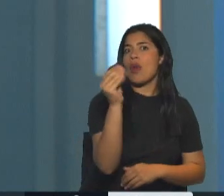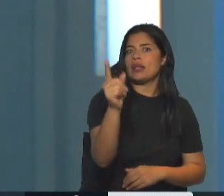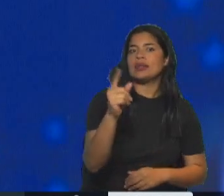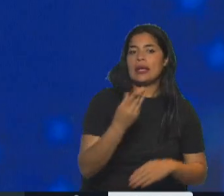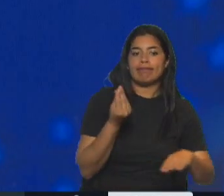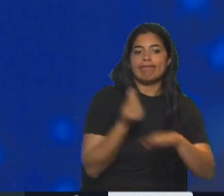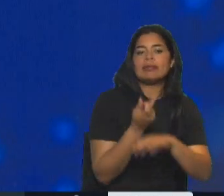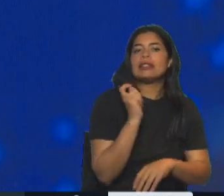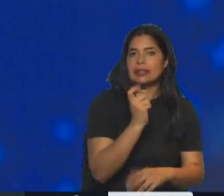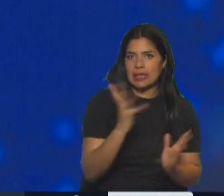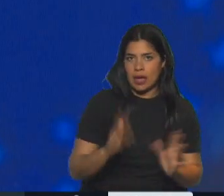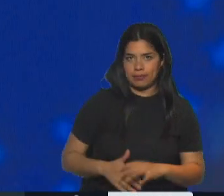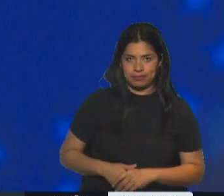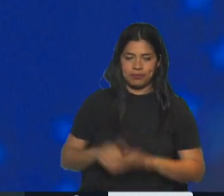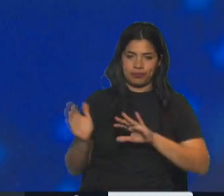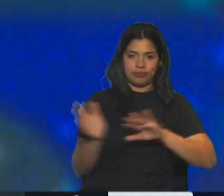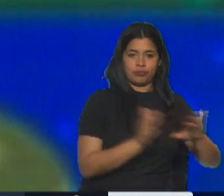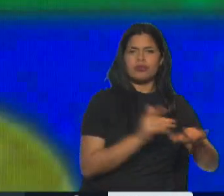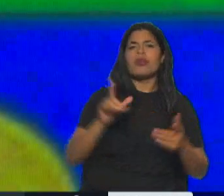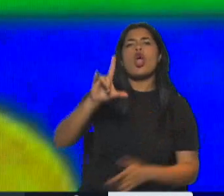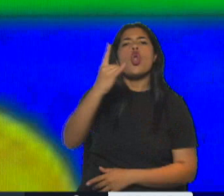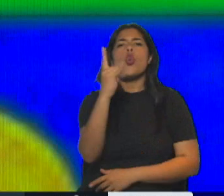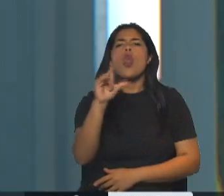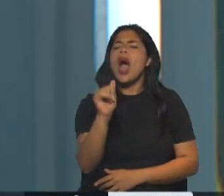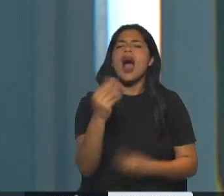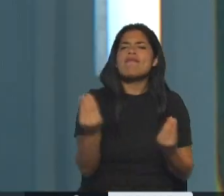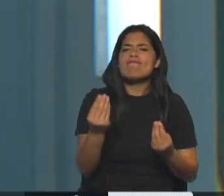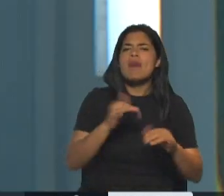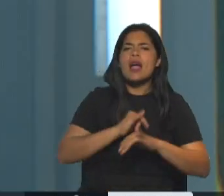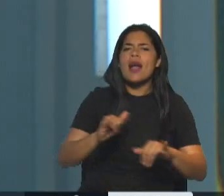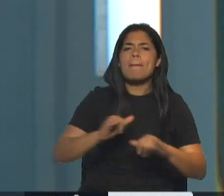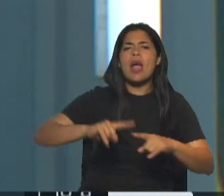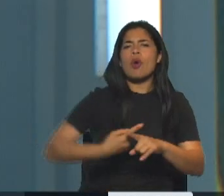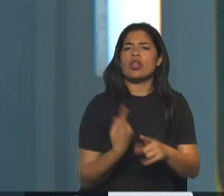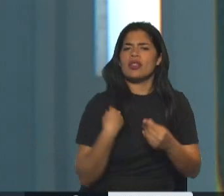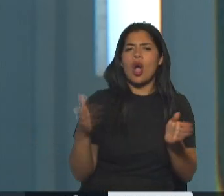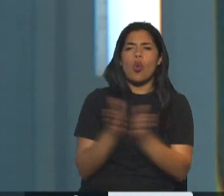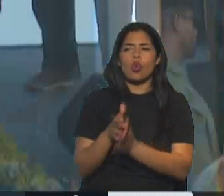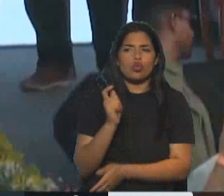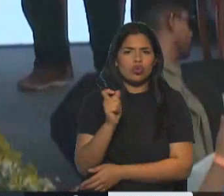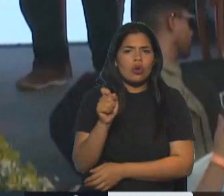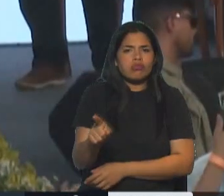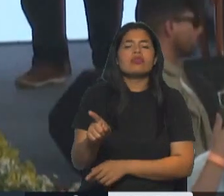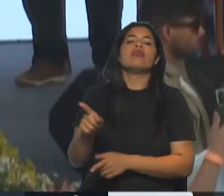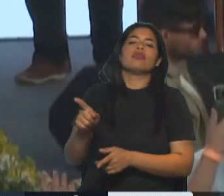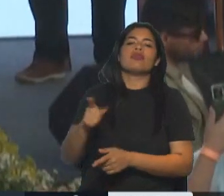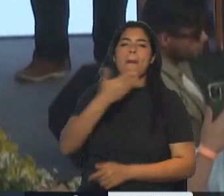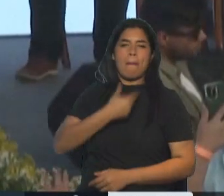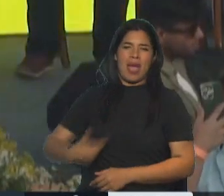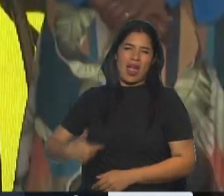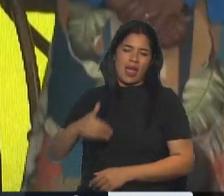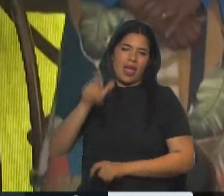parte, Lula está en campaña con los evangelistas, Leticia. Sí, se reunió en Río con los evangélicos. Sabemos que es un sector que representa alrededor